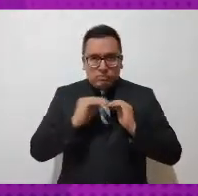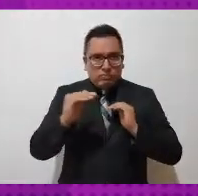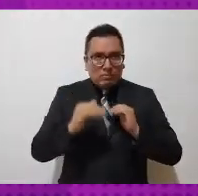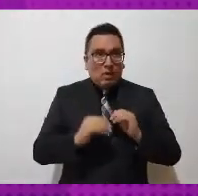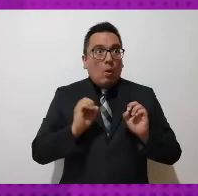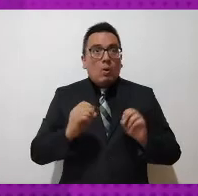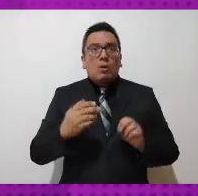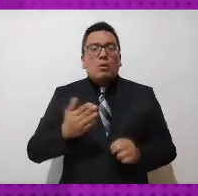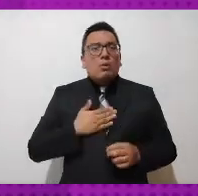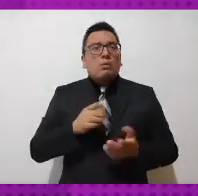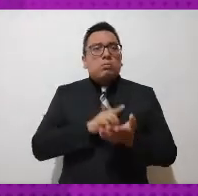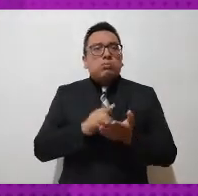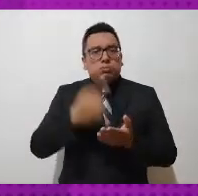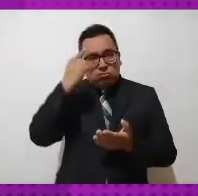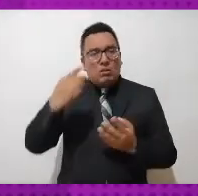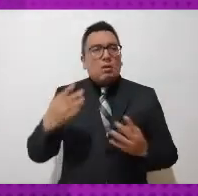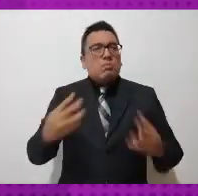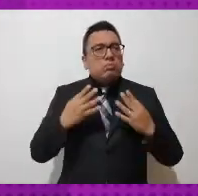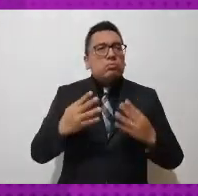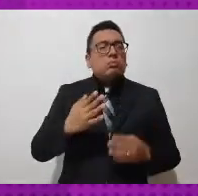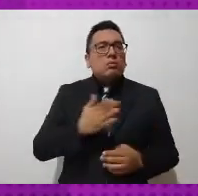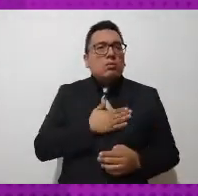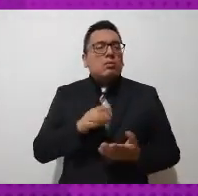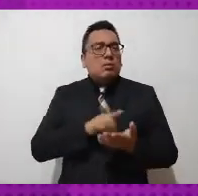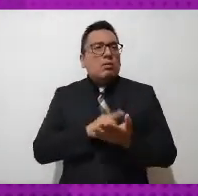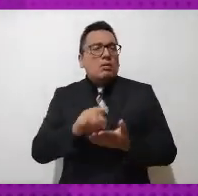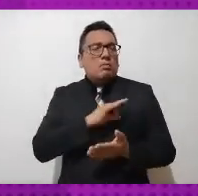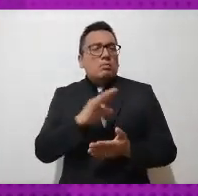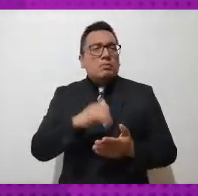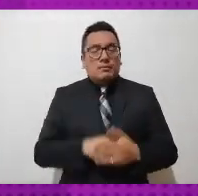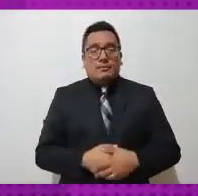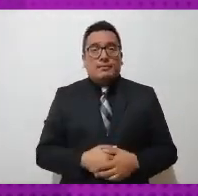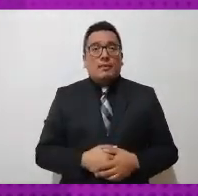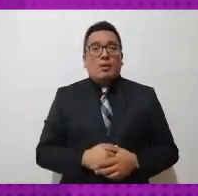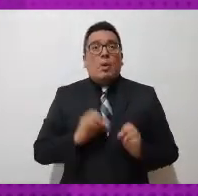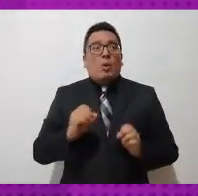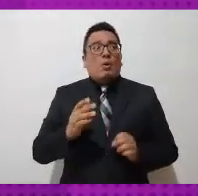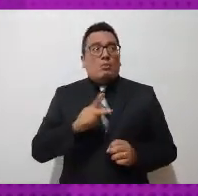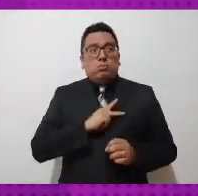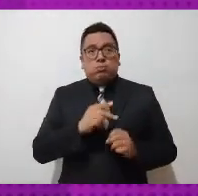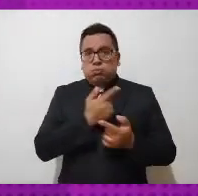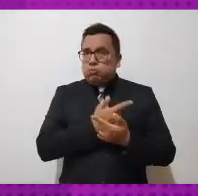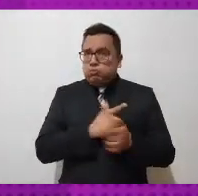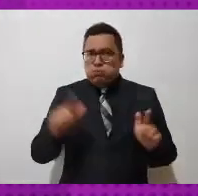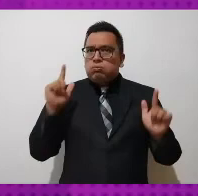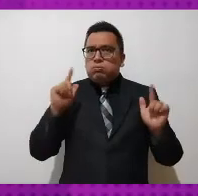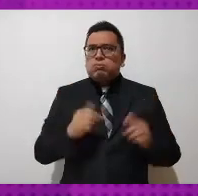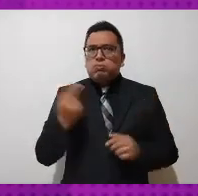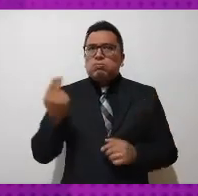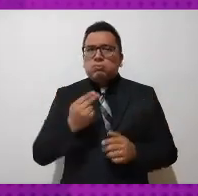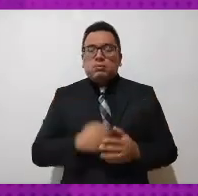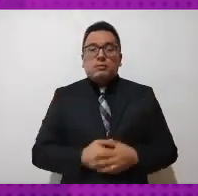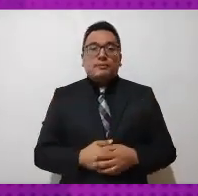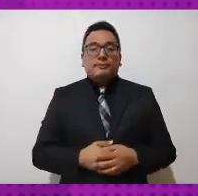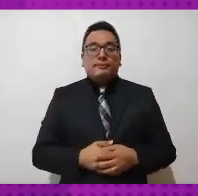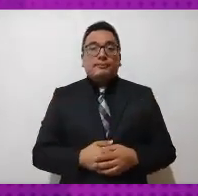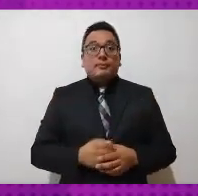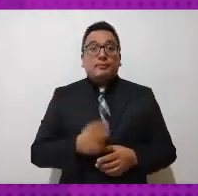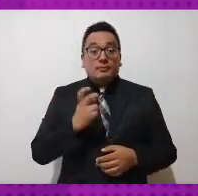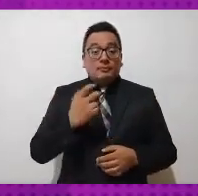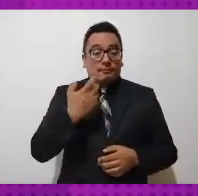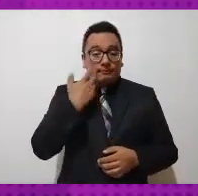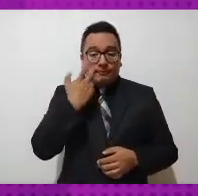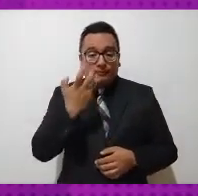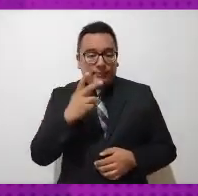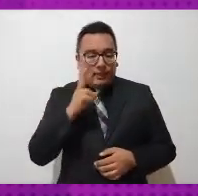mismas oportunidades para el reconocimiento, goce y ejercicio de sus derechos y libertades fundamentales. Y para asegurar el cumplimiento pleno